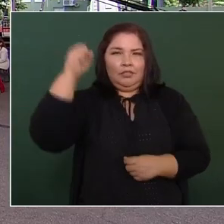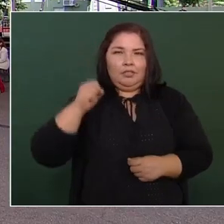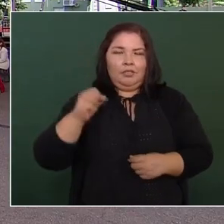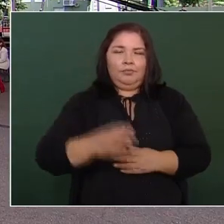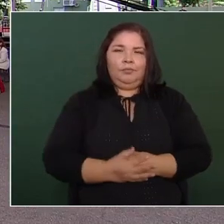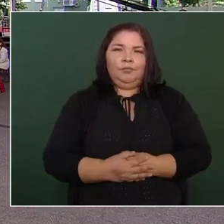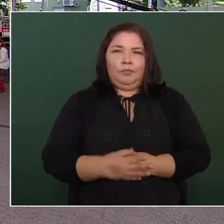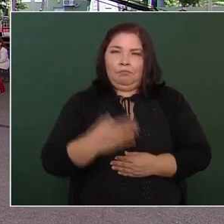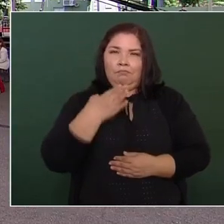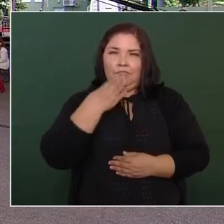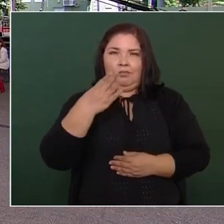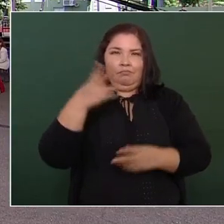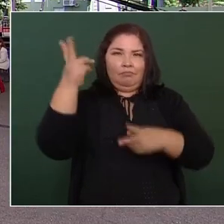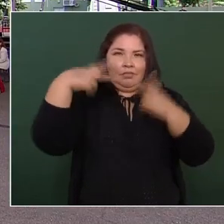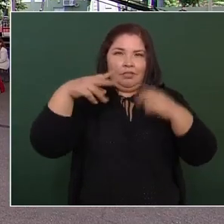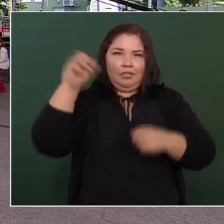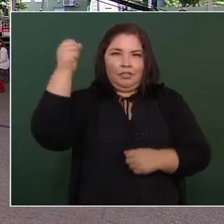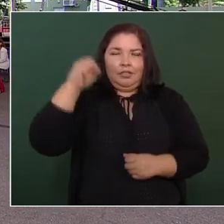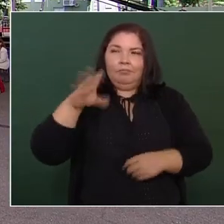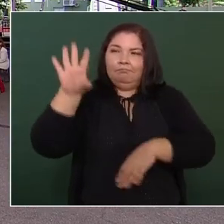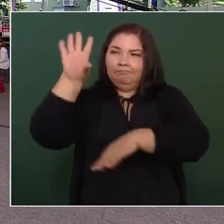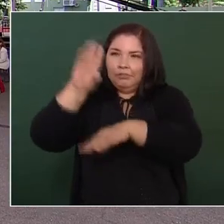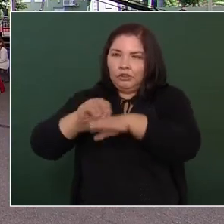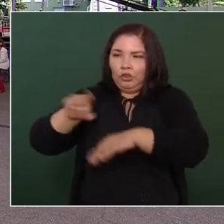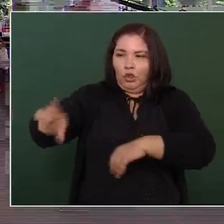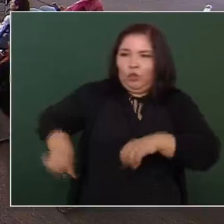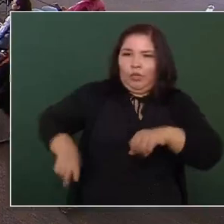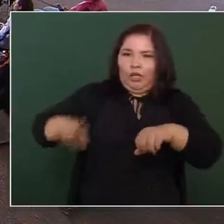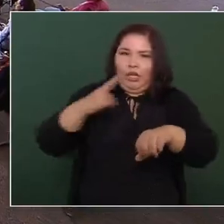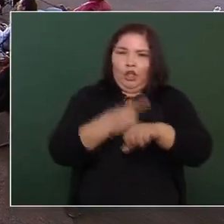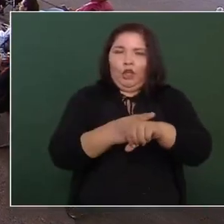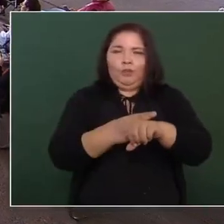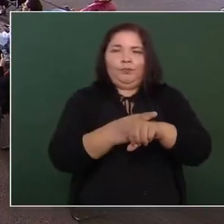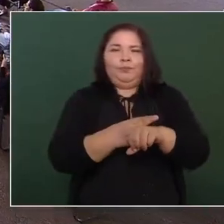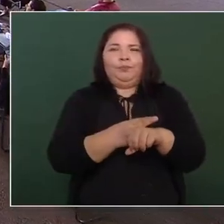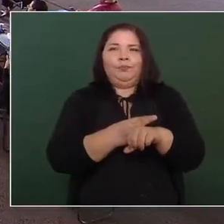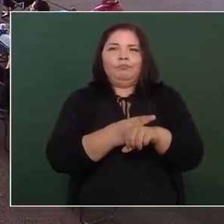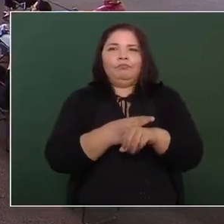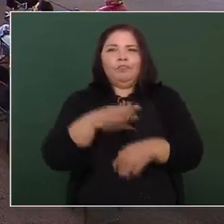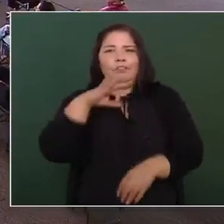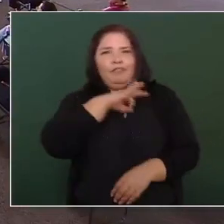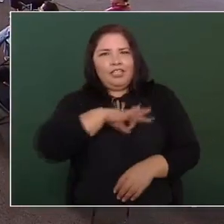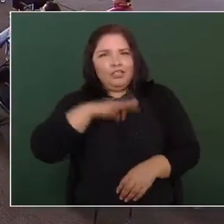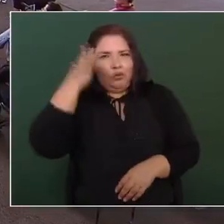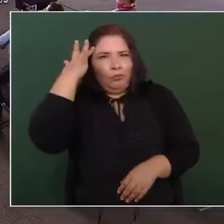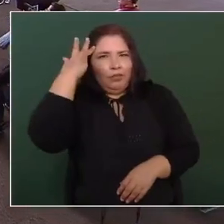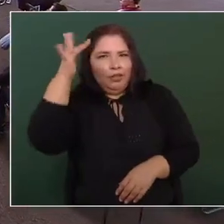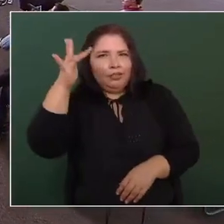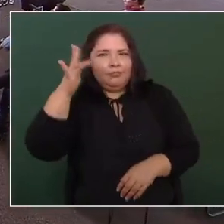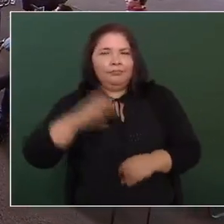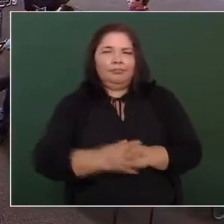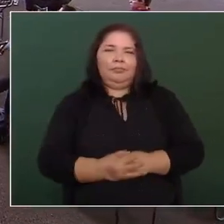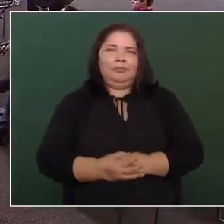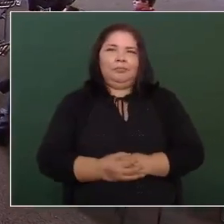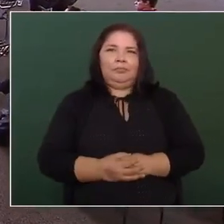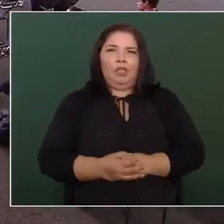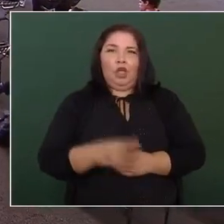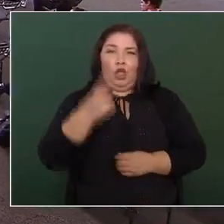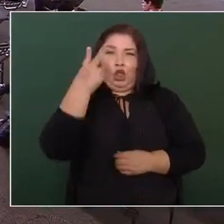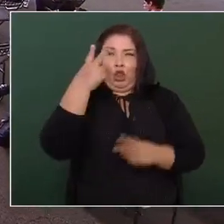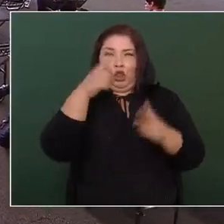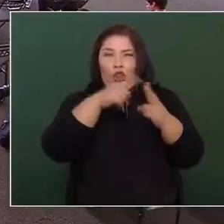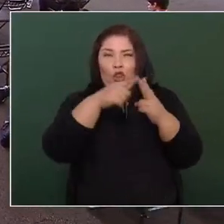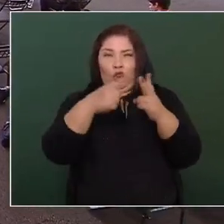Gracias. Bienvenida a Sinaloa. Ay, gracias. Bienvenida a Sinaloa. Con permiso, señor gobernador. Feliz cumpleaños. Dos